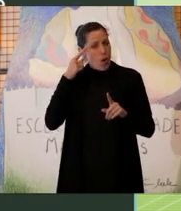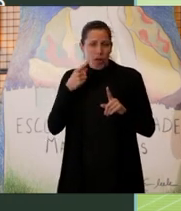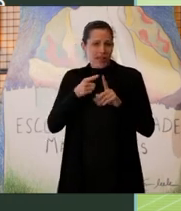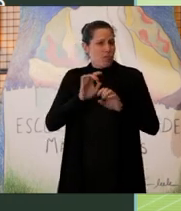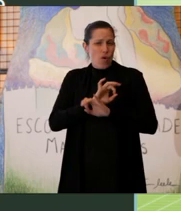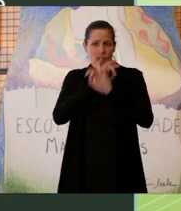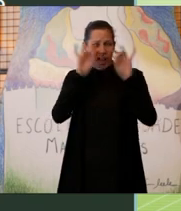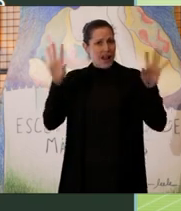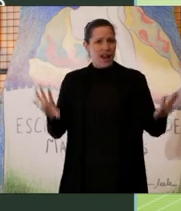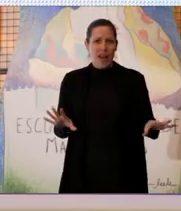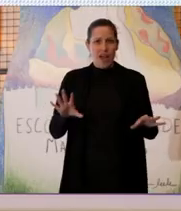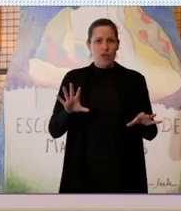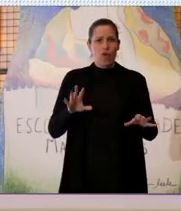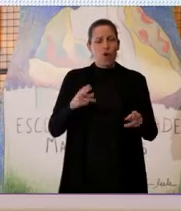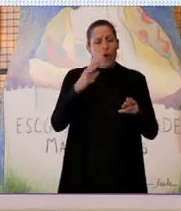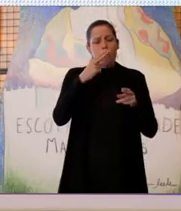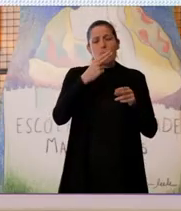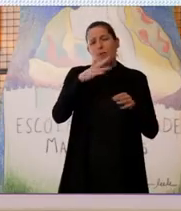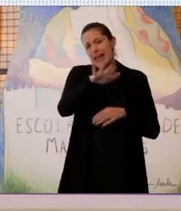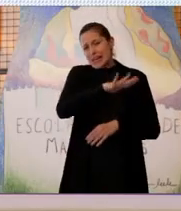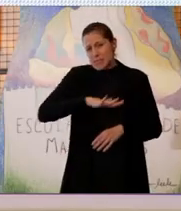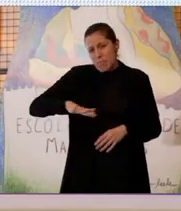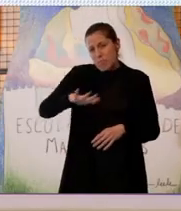Y es sacarnos del espacio político